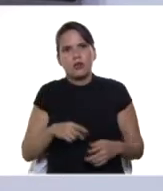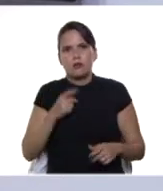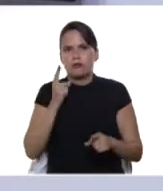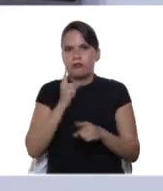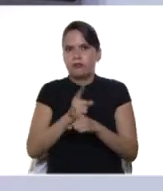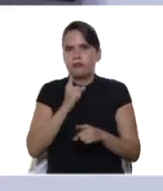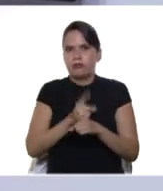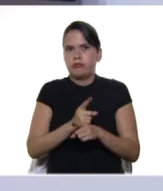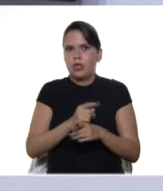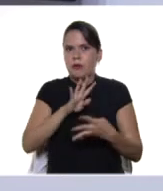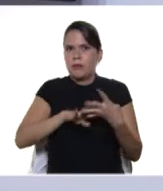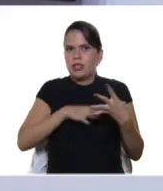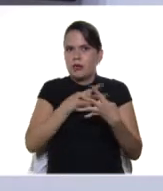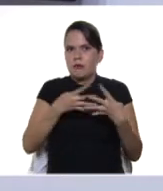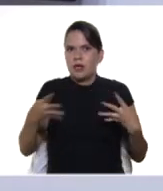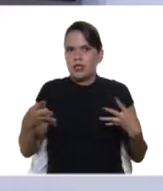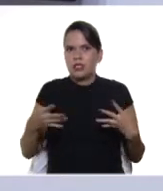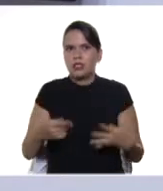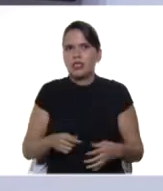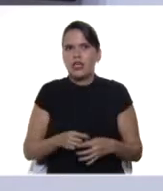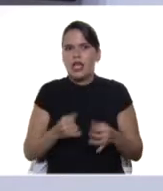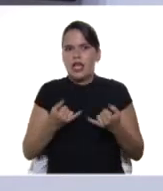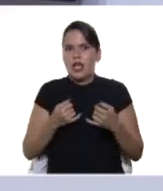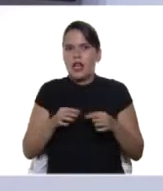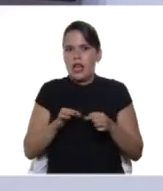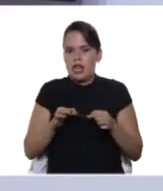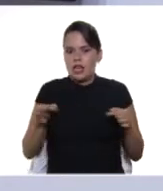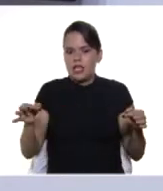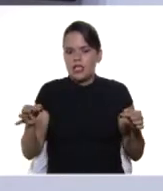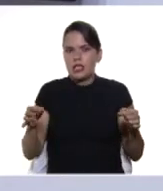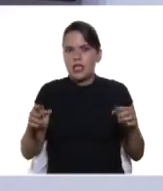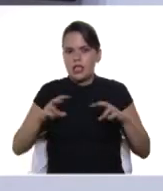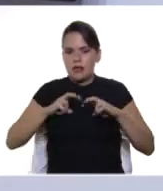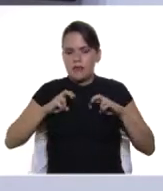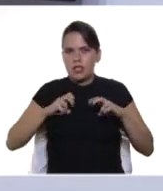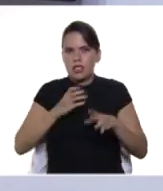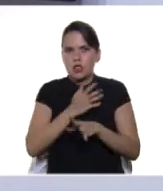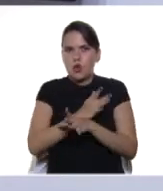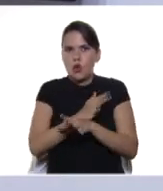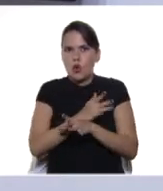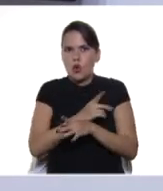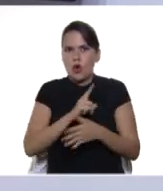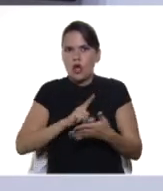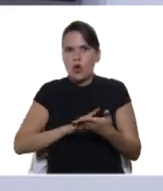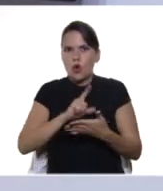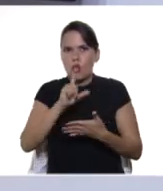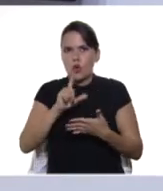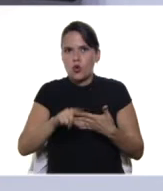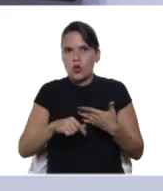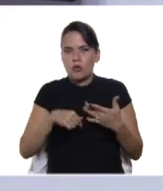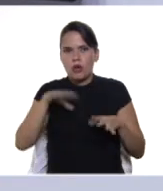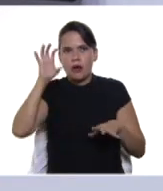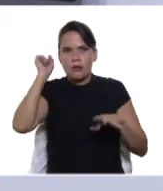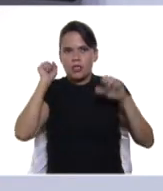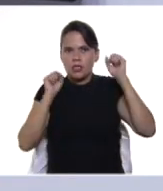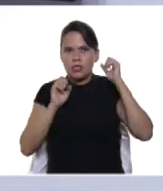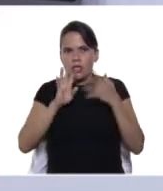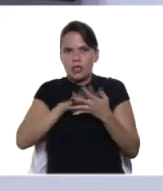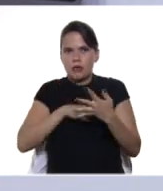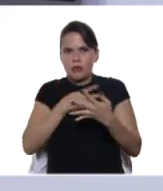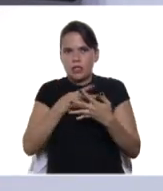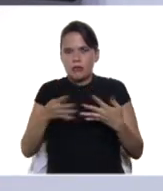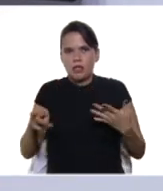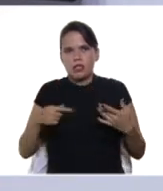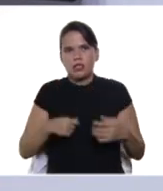estudiantil de matemática en la línea de investigación Juegos lúdicos para el aprendizaje de las matemáticas.